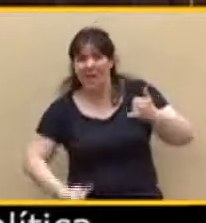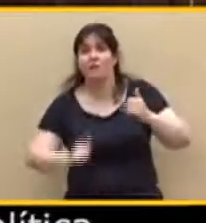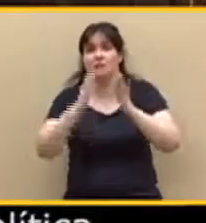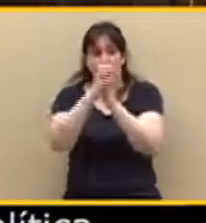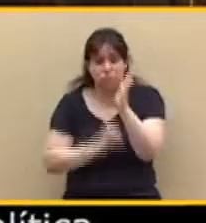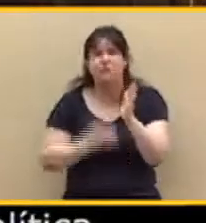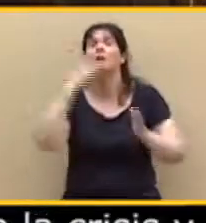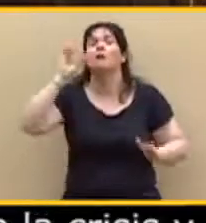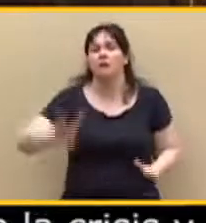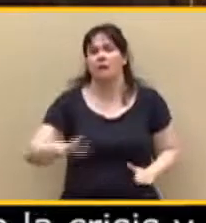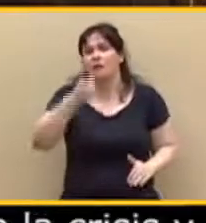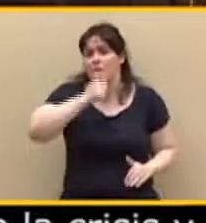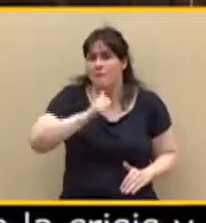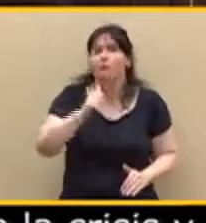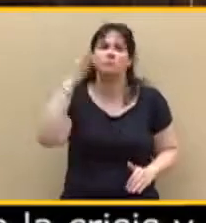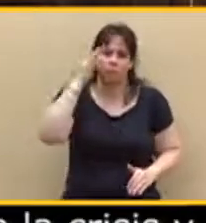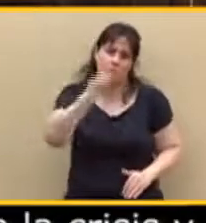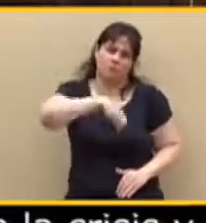país.